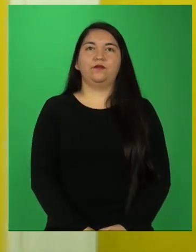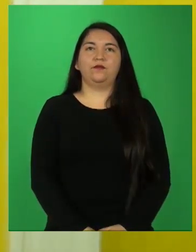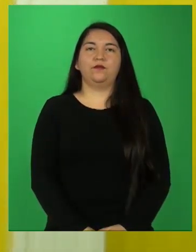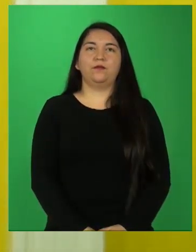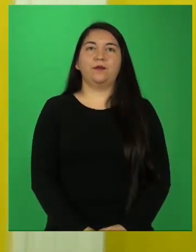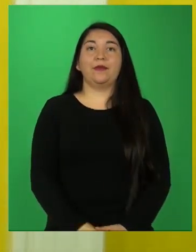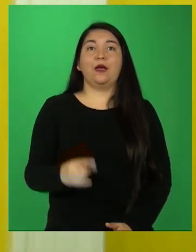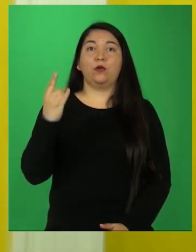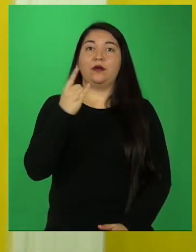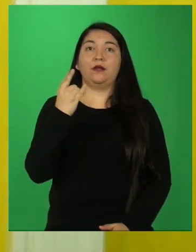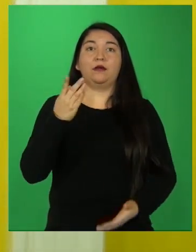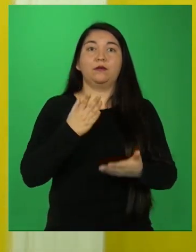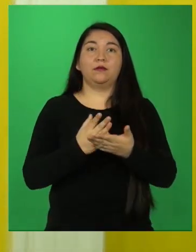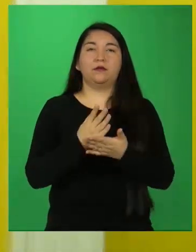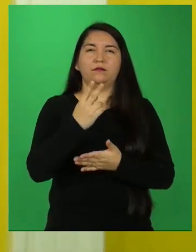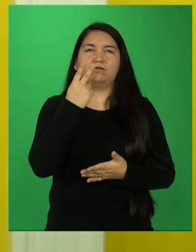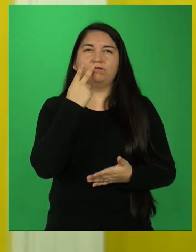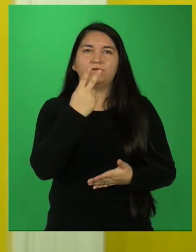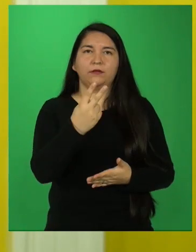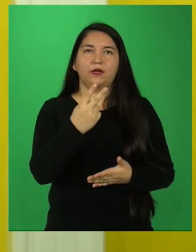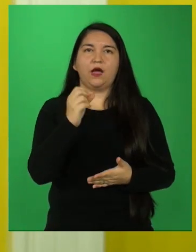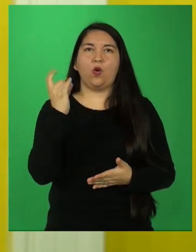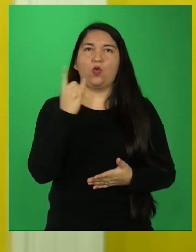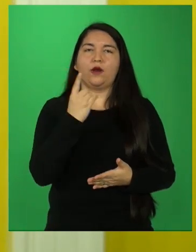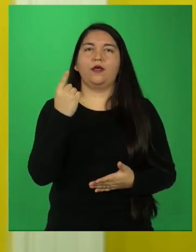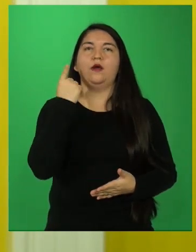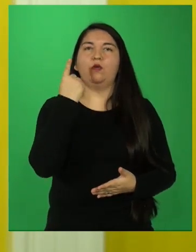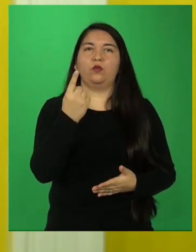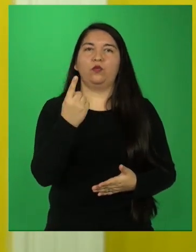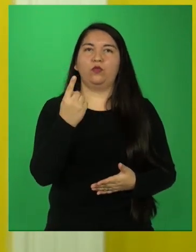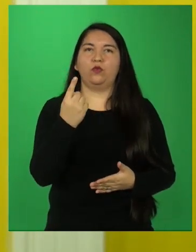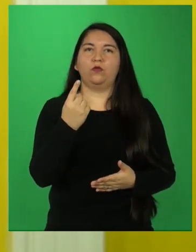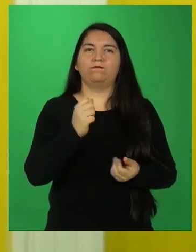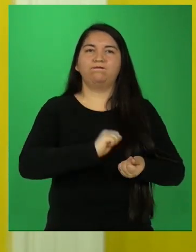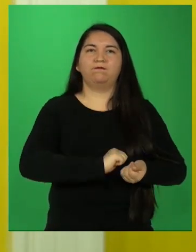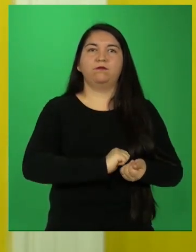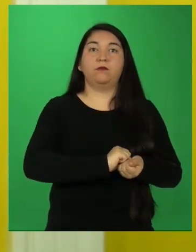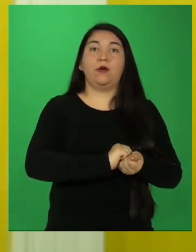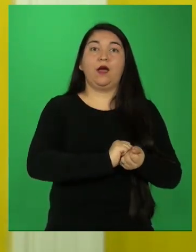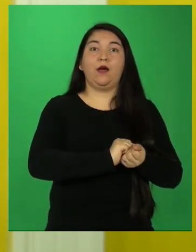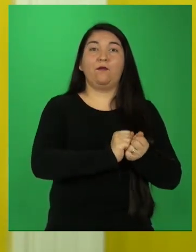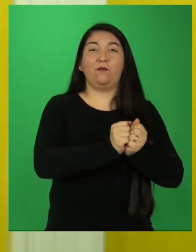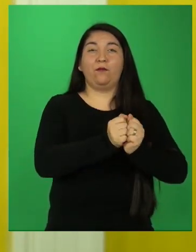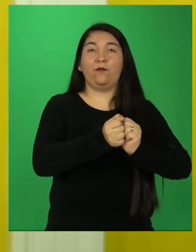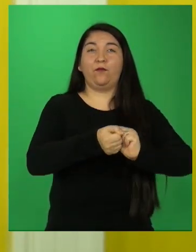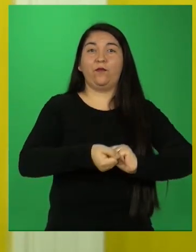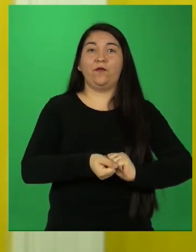La unidad que comenzaremos a ver es la unidad 1 llamada Evolución y Biodiversidad.